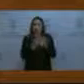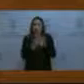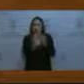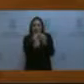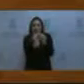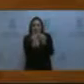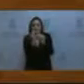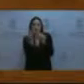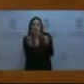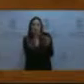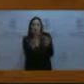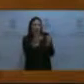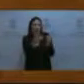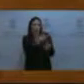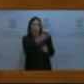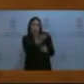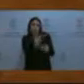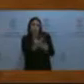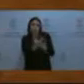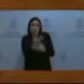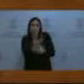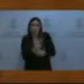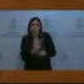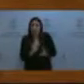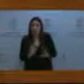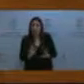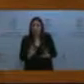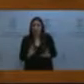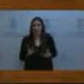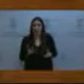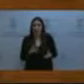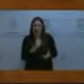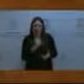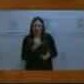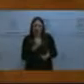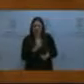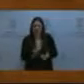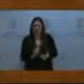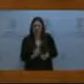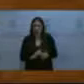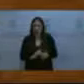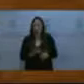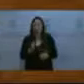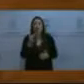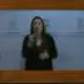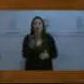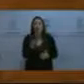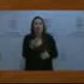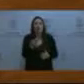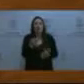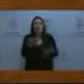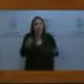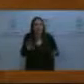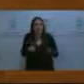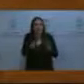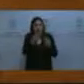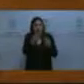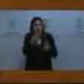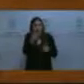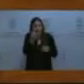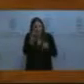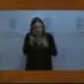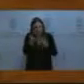ustedes no han propuesto. Por lo tanto, no lo entiendo muy bien. Además, por cierto, esa mejoría,